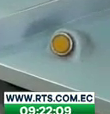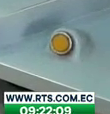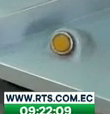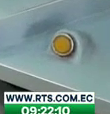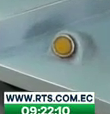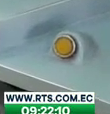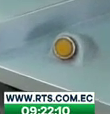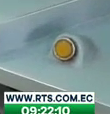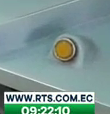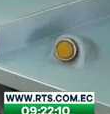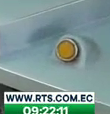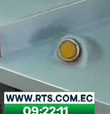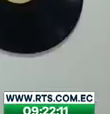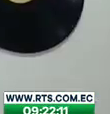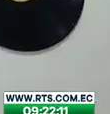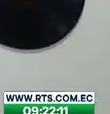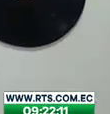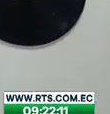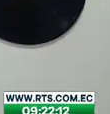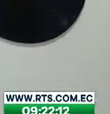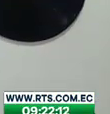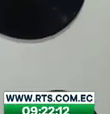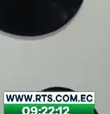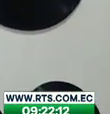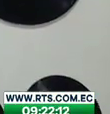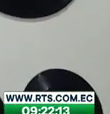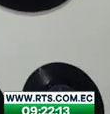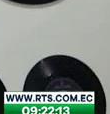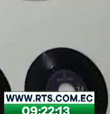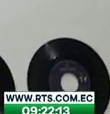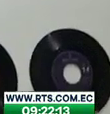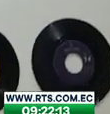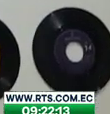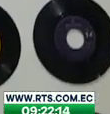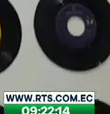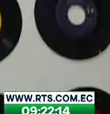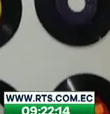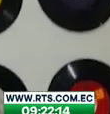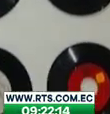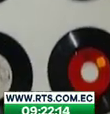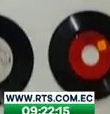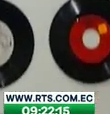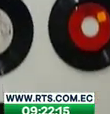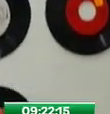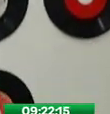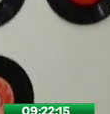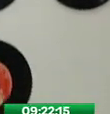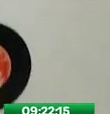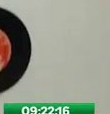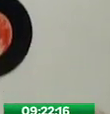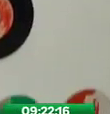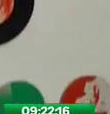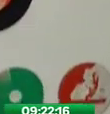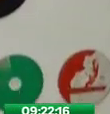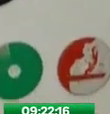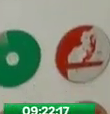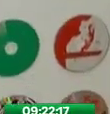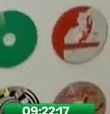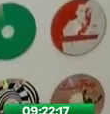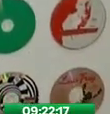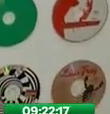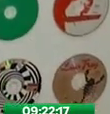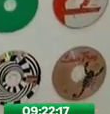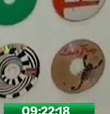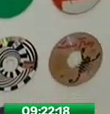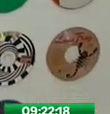discos de acetato equipos transmisores receptores desde 1970 reliquias